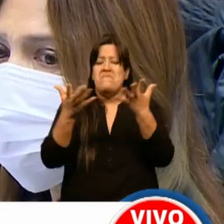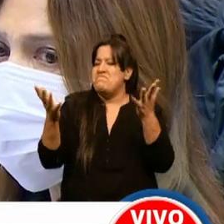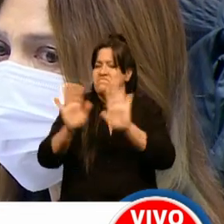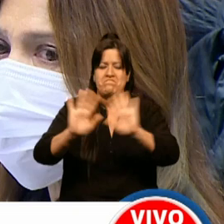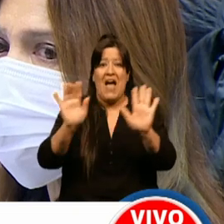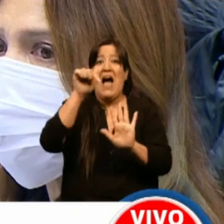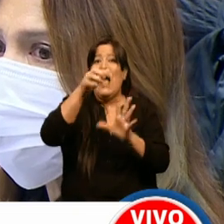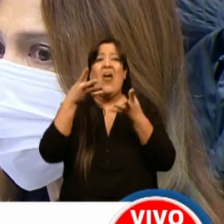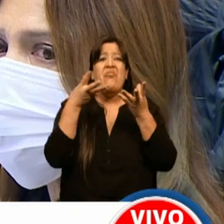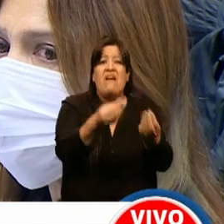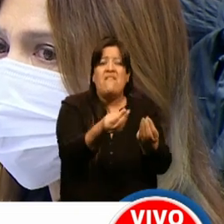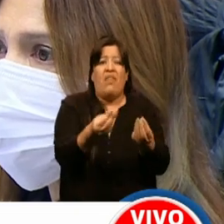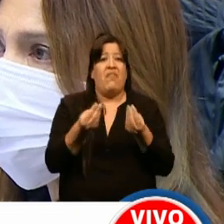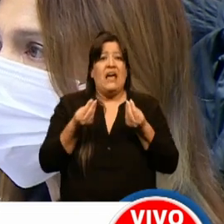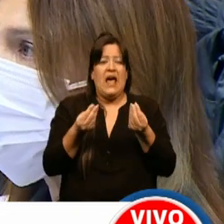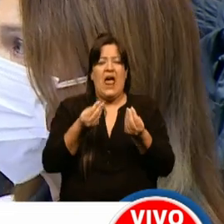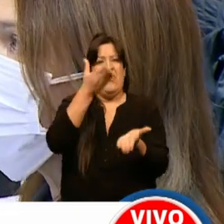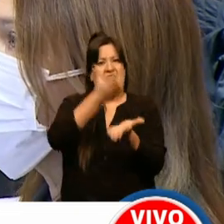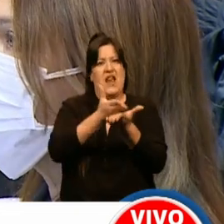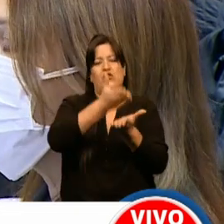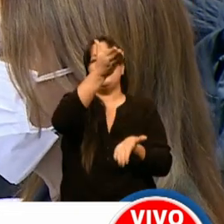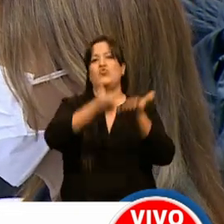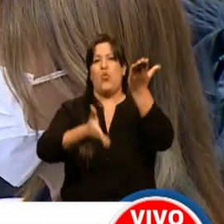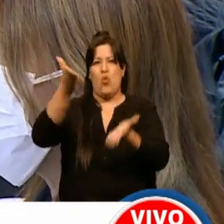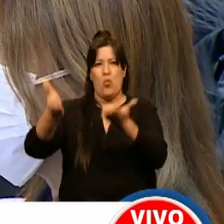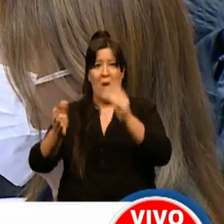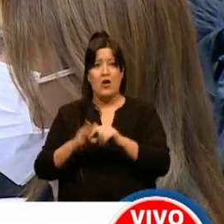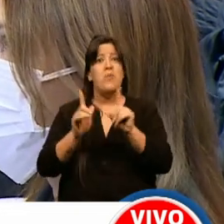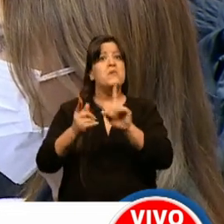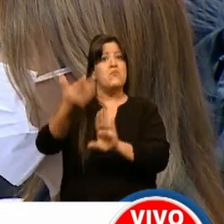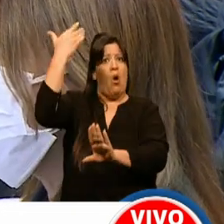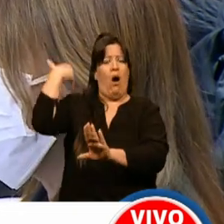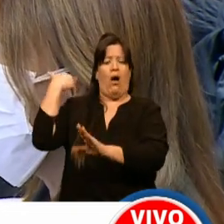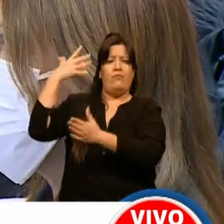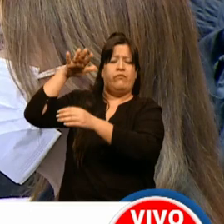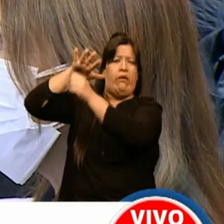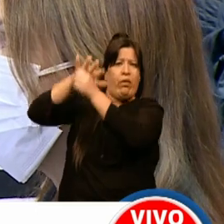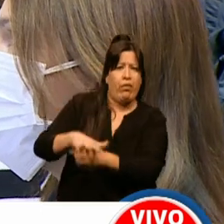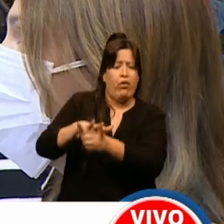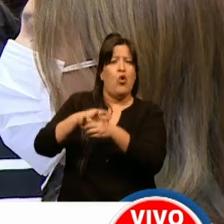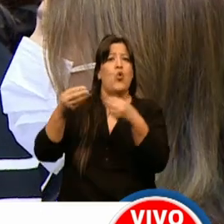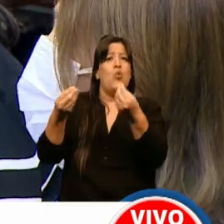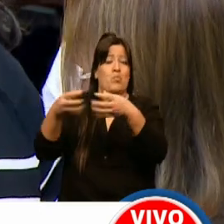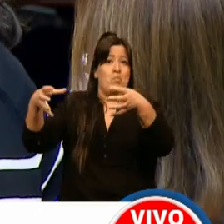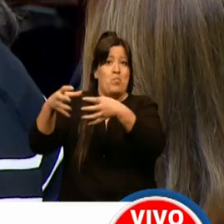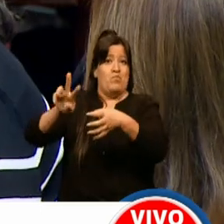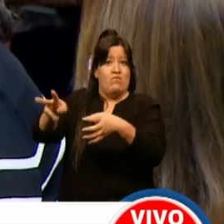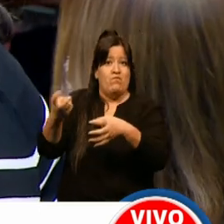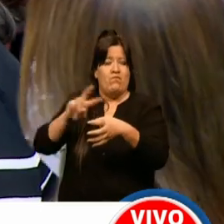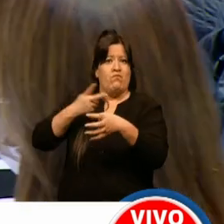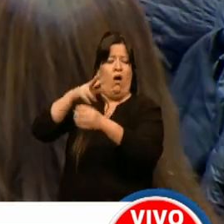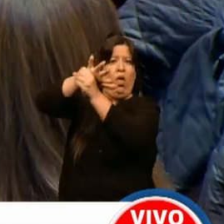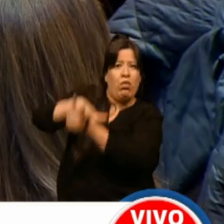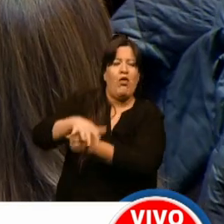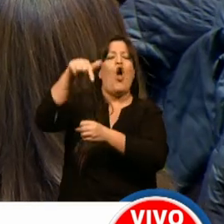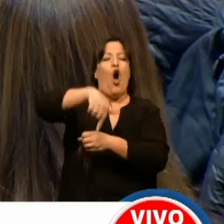defendemos son los derechos humanos que le fueron negados por marciano tiempo estas personas por cada esto